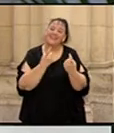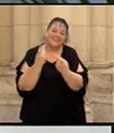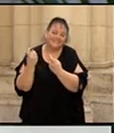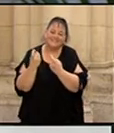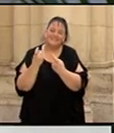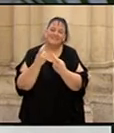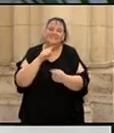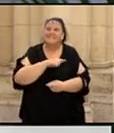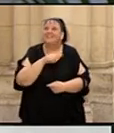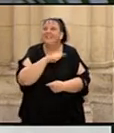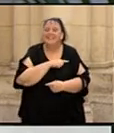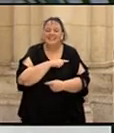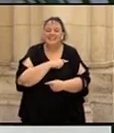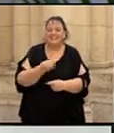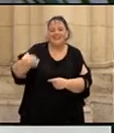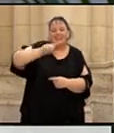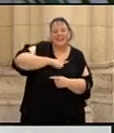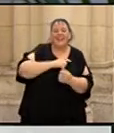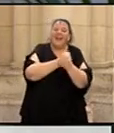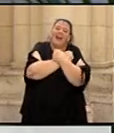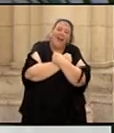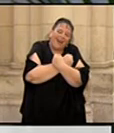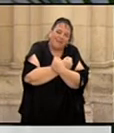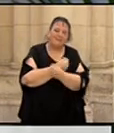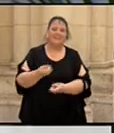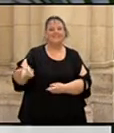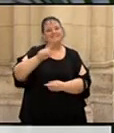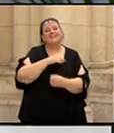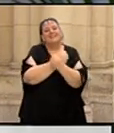Necesitamos percibir que somos amados, que somos queridos.